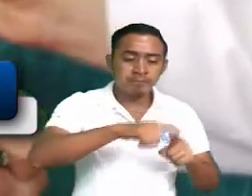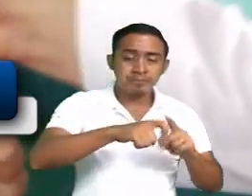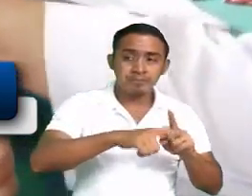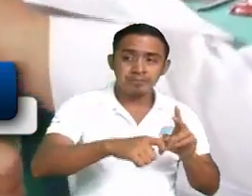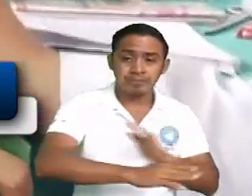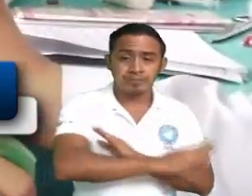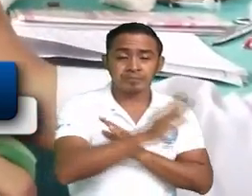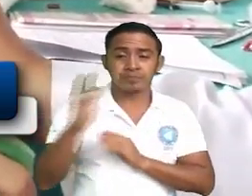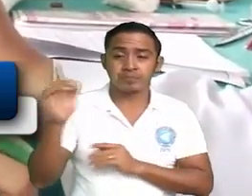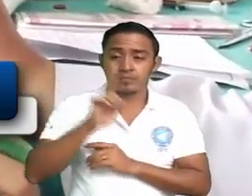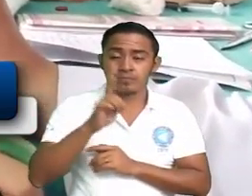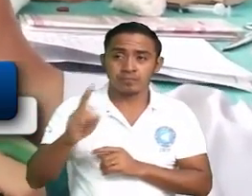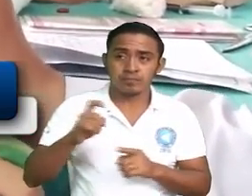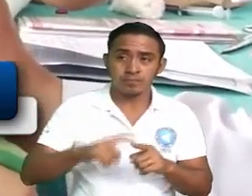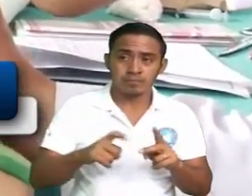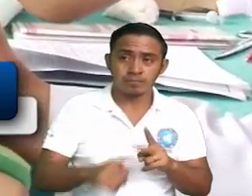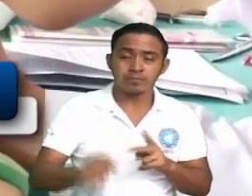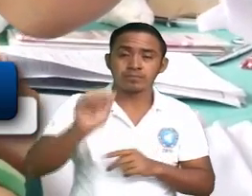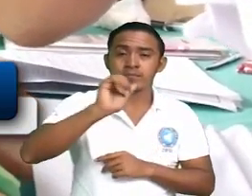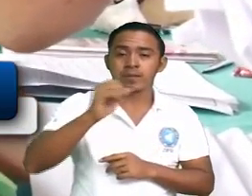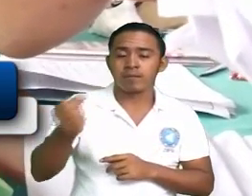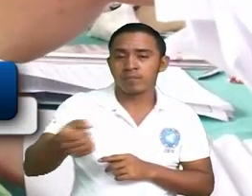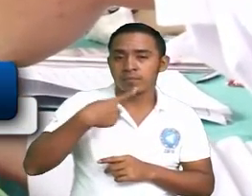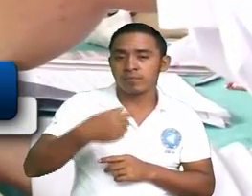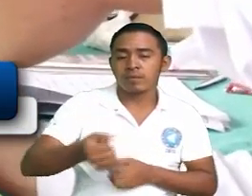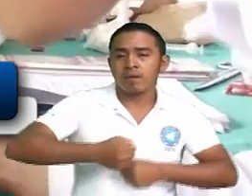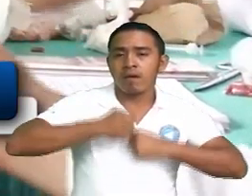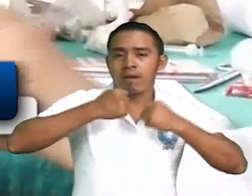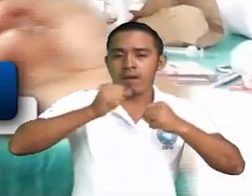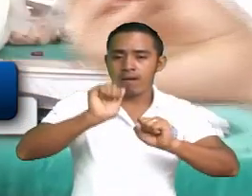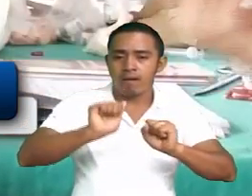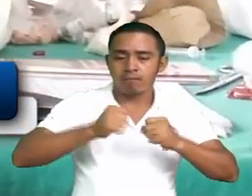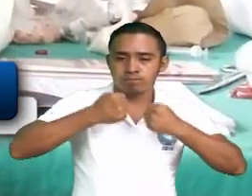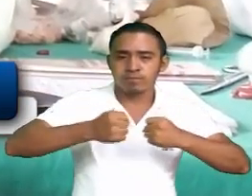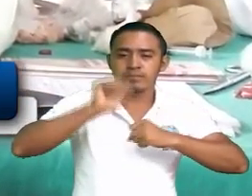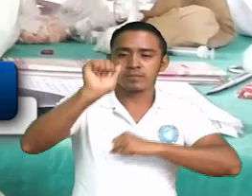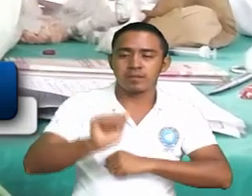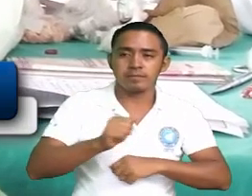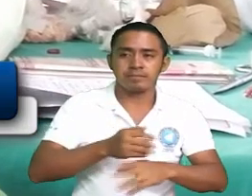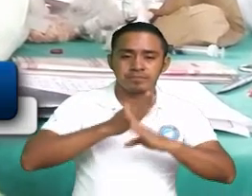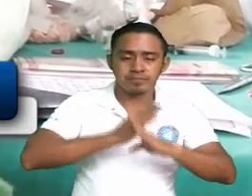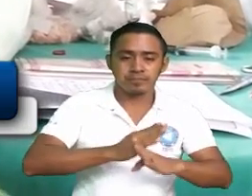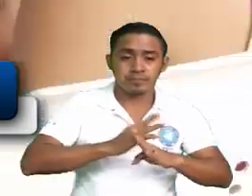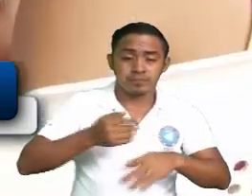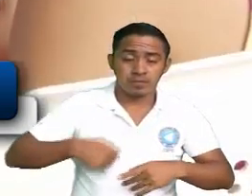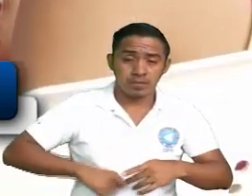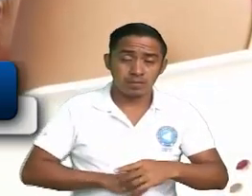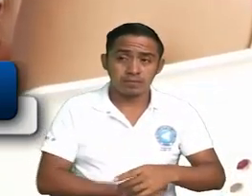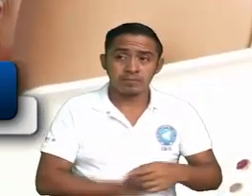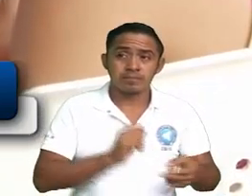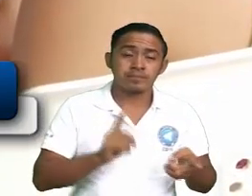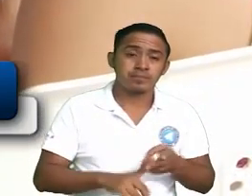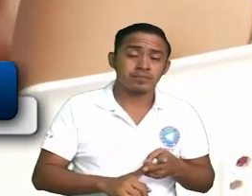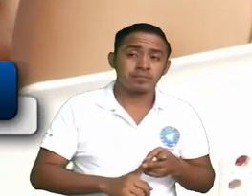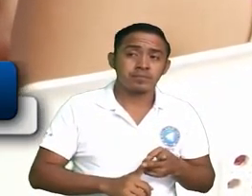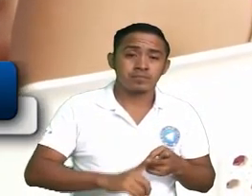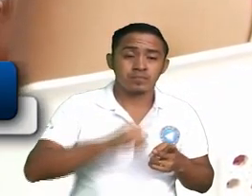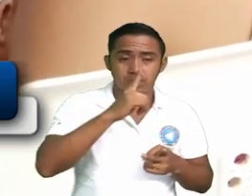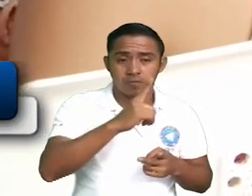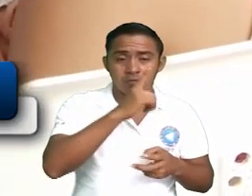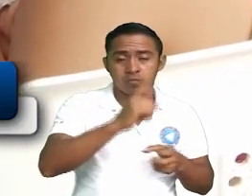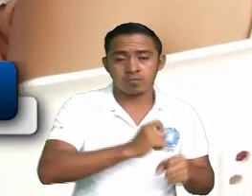a 11 meses la vitamina A. Y la antiparasitario y la vitamina A de 1 a